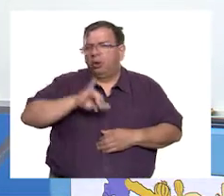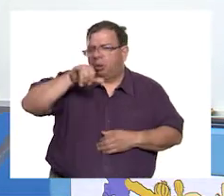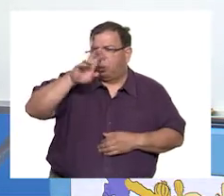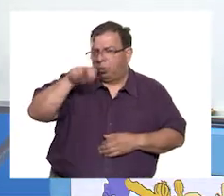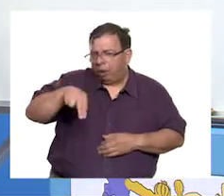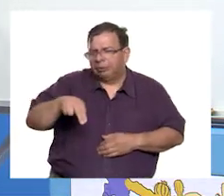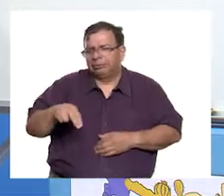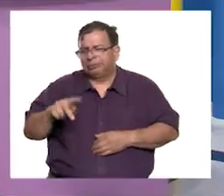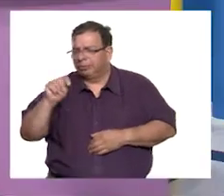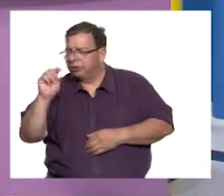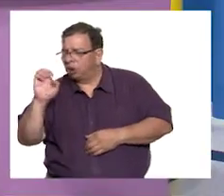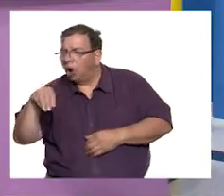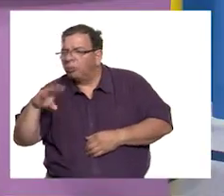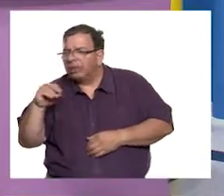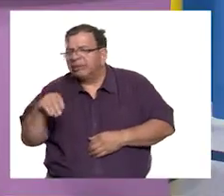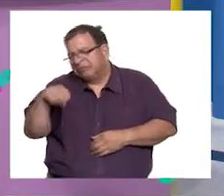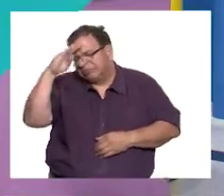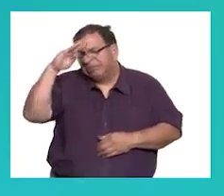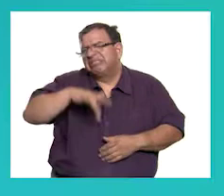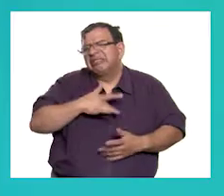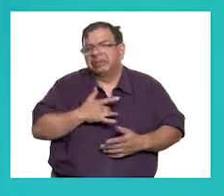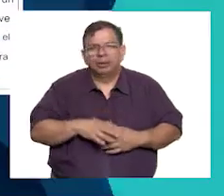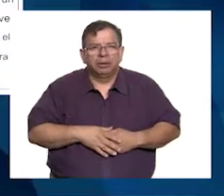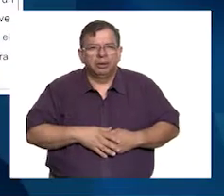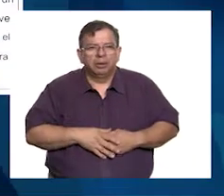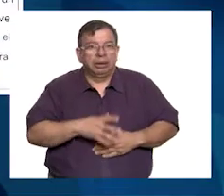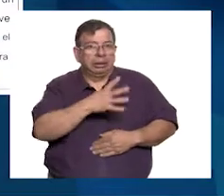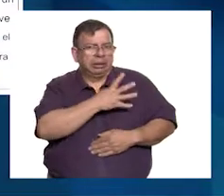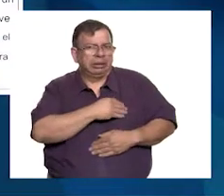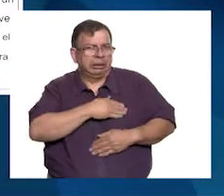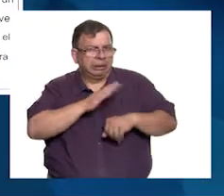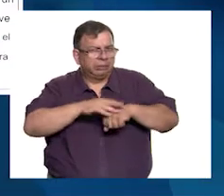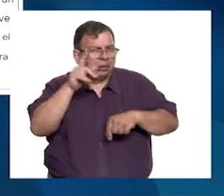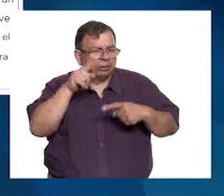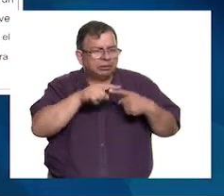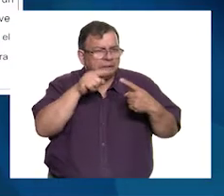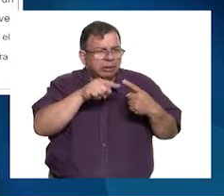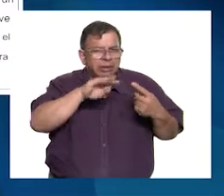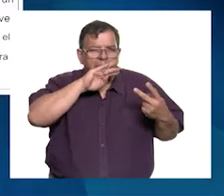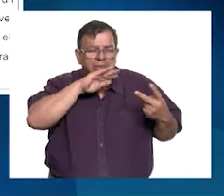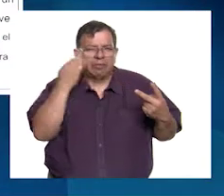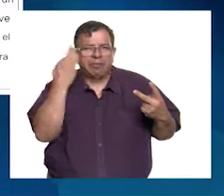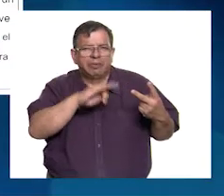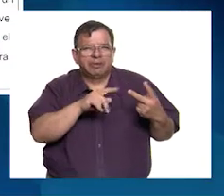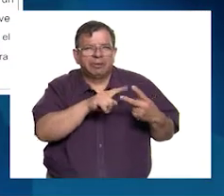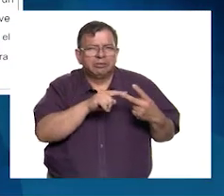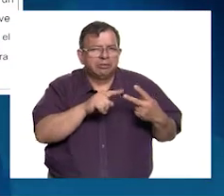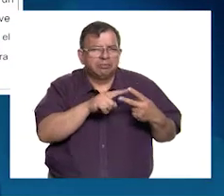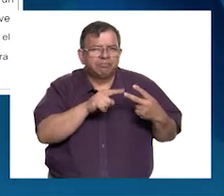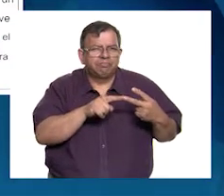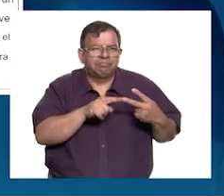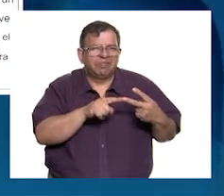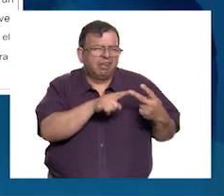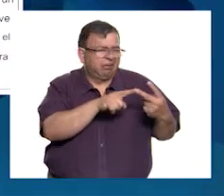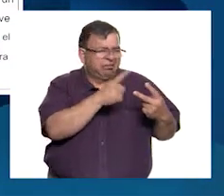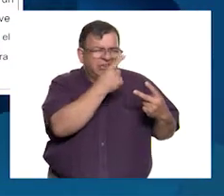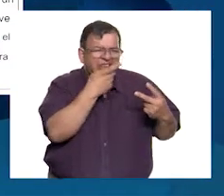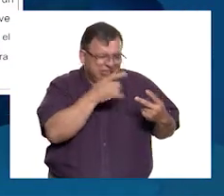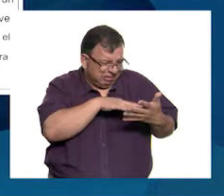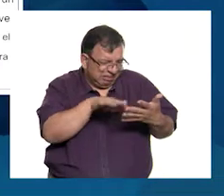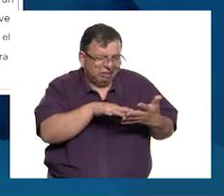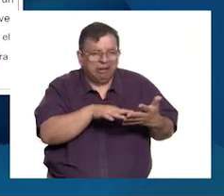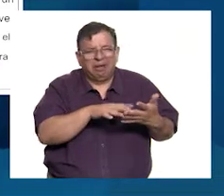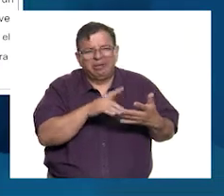Ton? Bueno, pues de la hija mayor y de la madrastra se dice al inicio del cuento que son desagradables